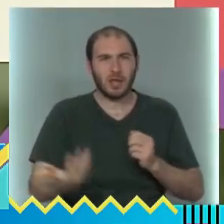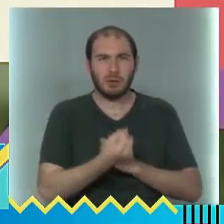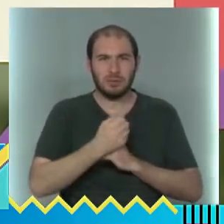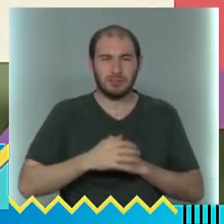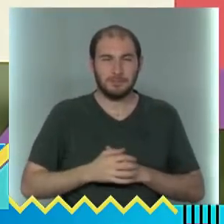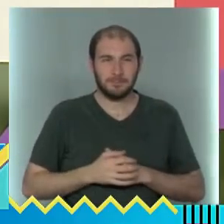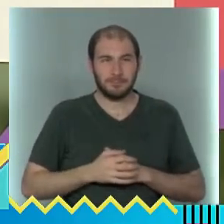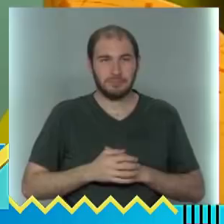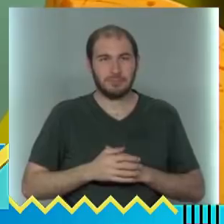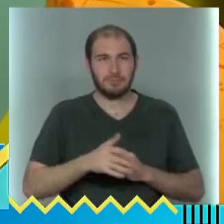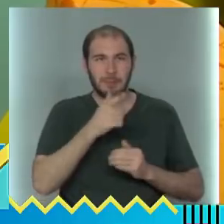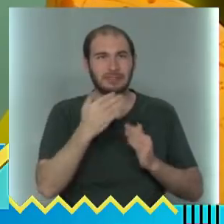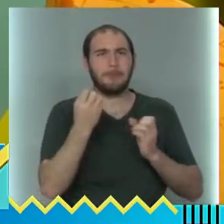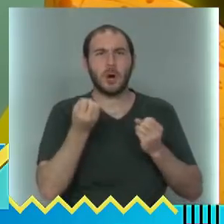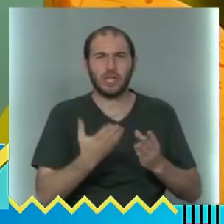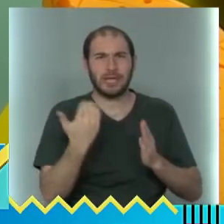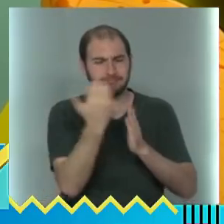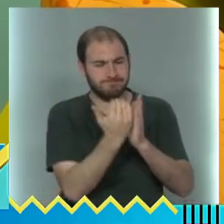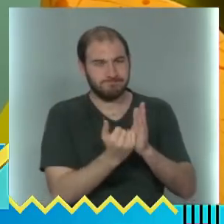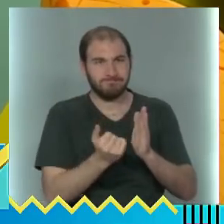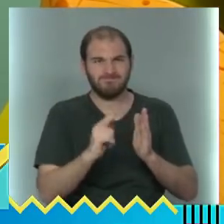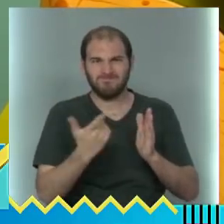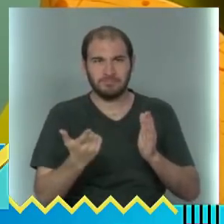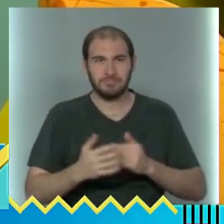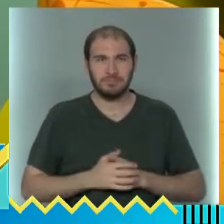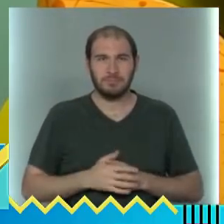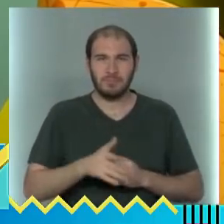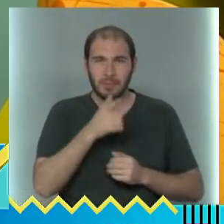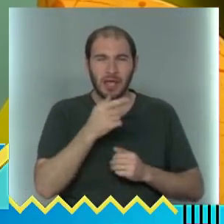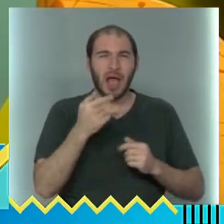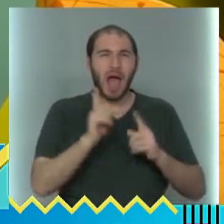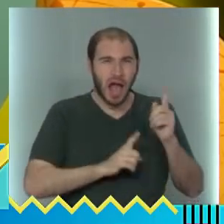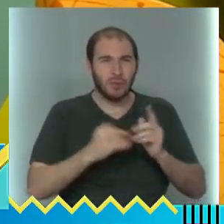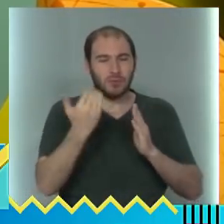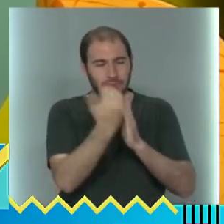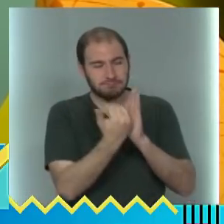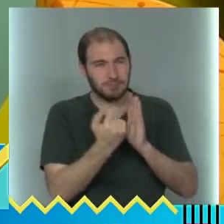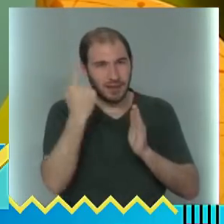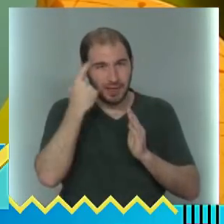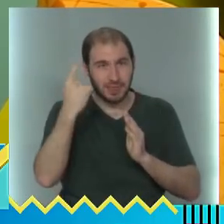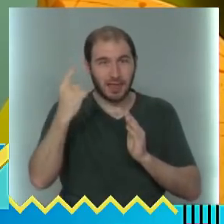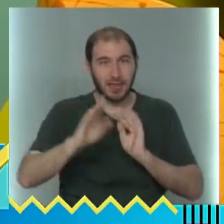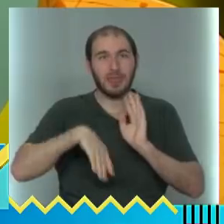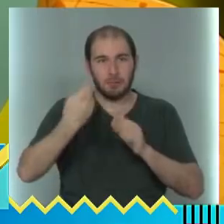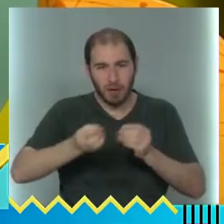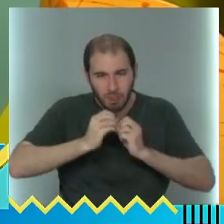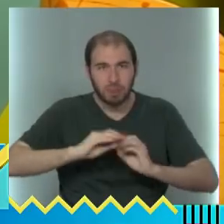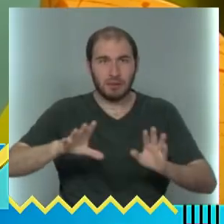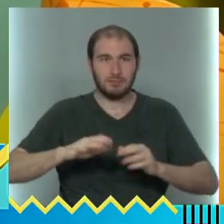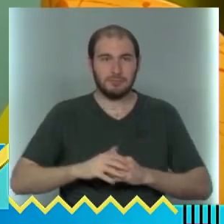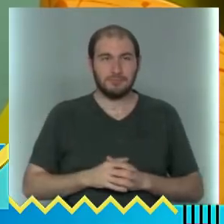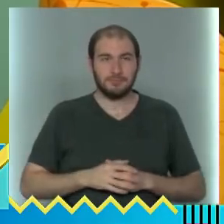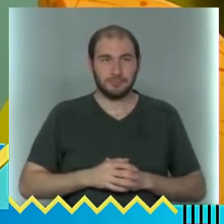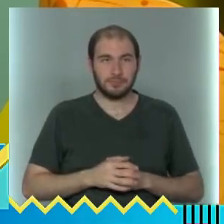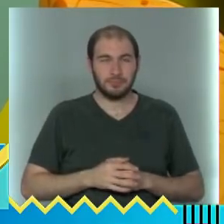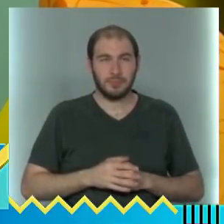descubrirse? No, yo creo que las causas tampoco. Creo que hay factores que se cree que pueden desencadenarlo.